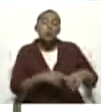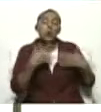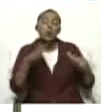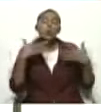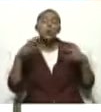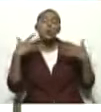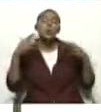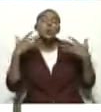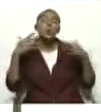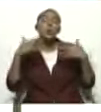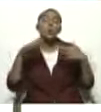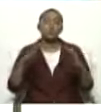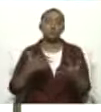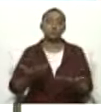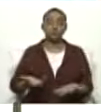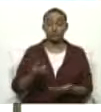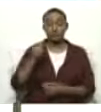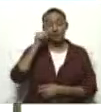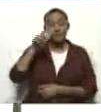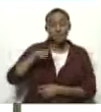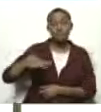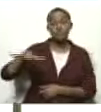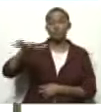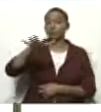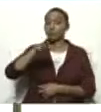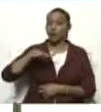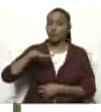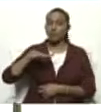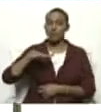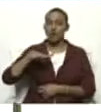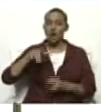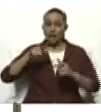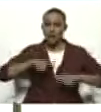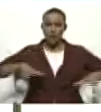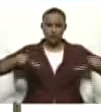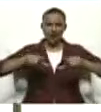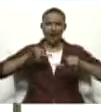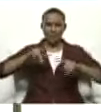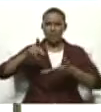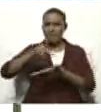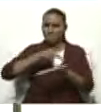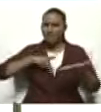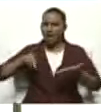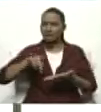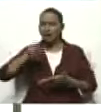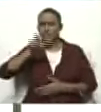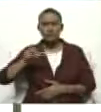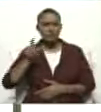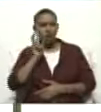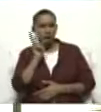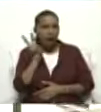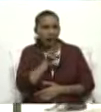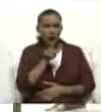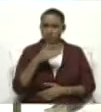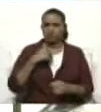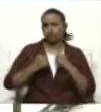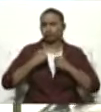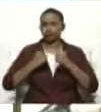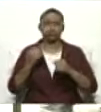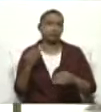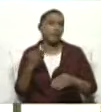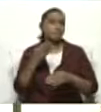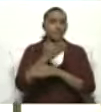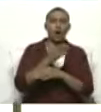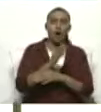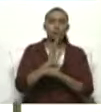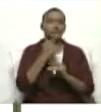cuando nos han visto en lugares como este o en la jornada del Ministerio Público atiende